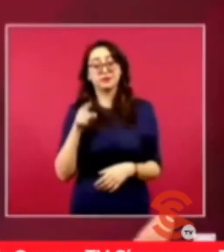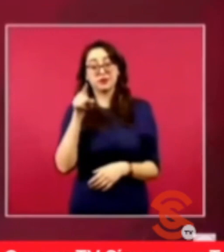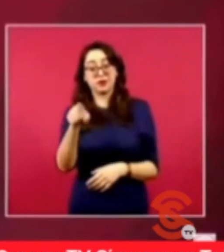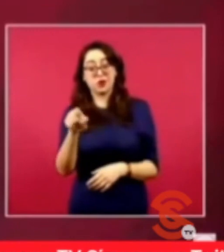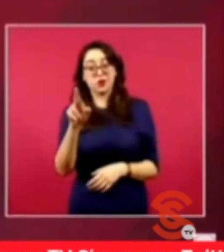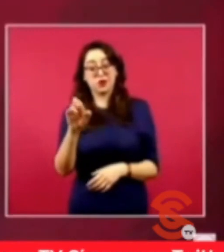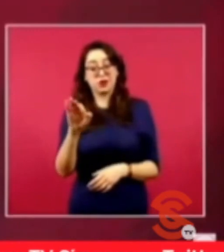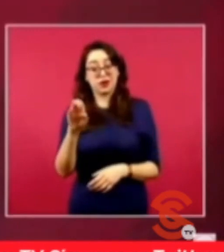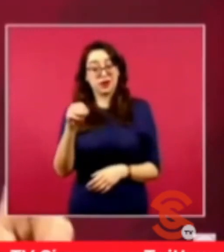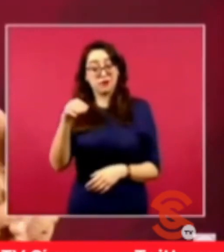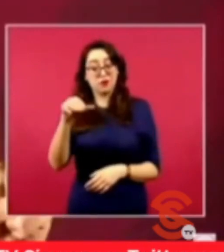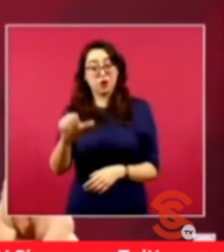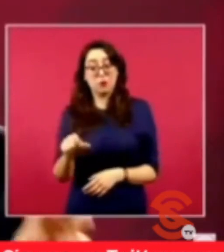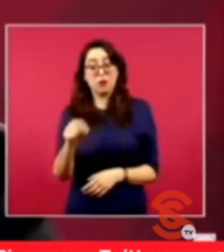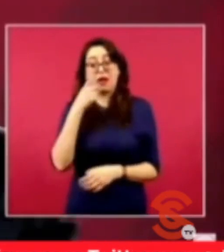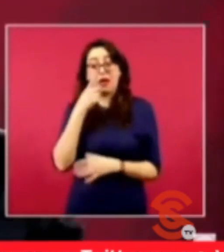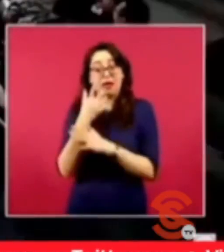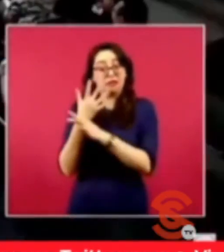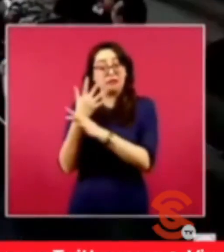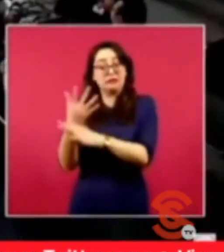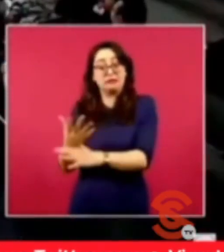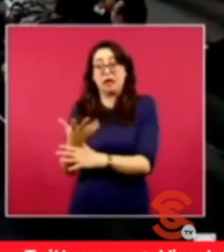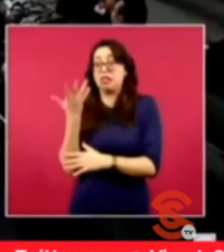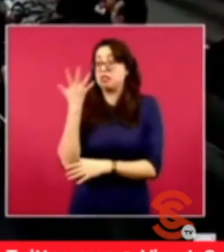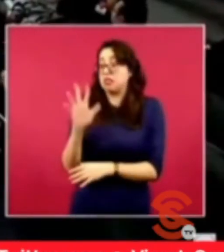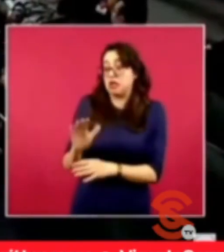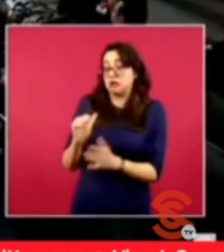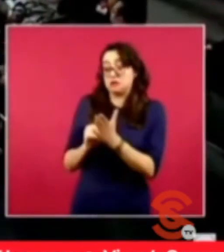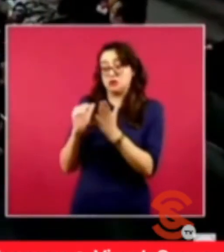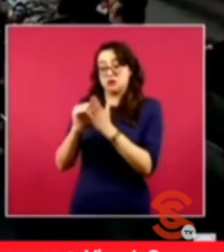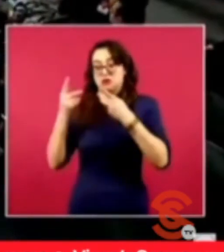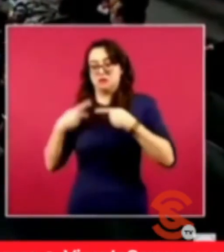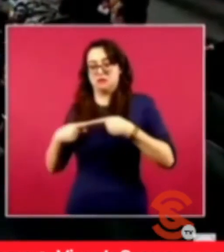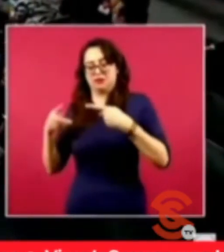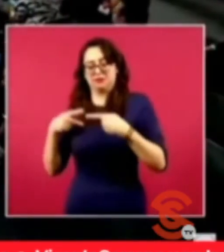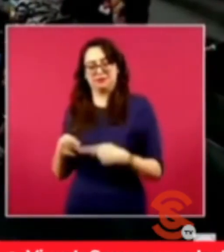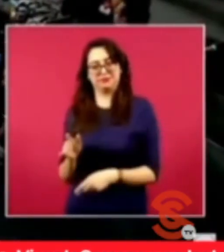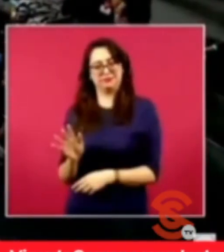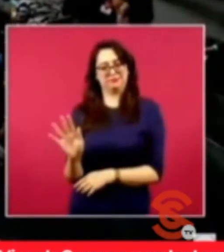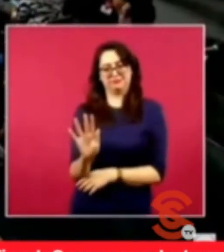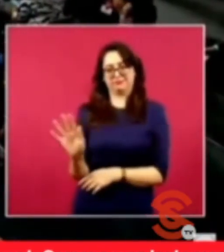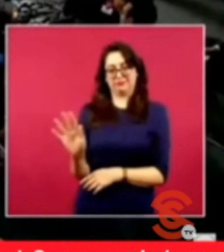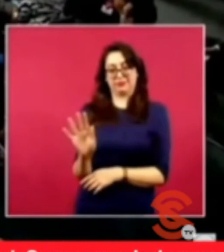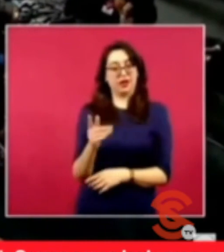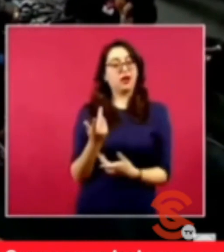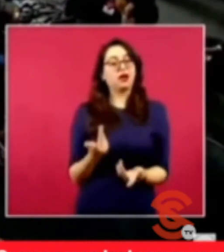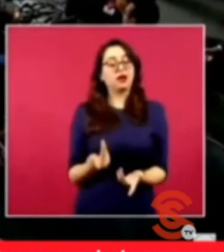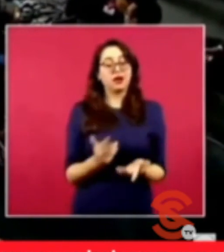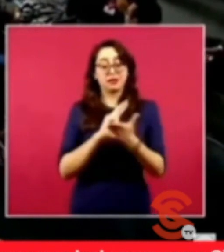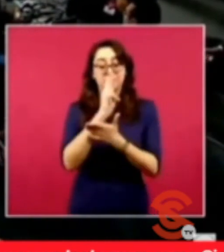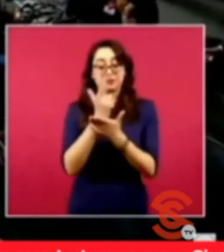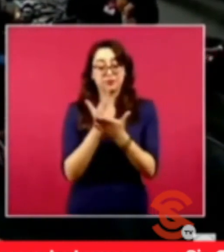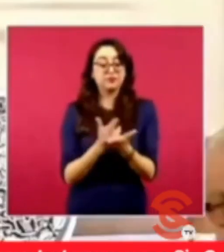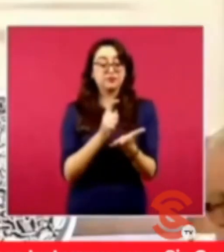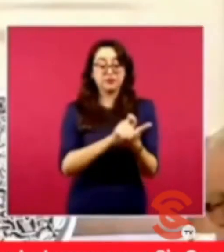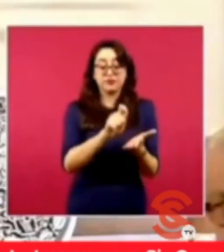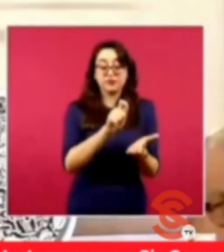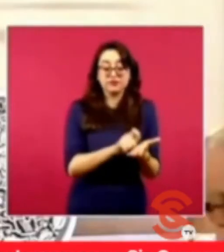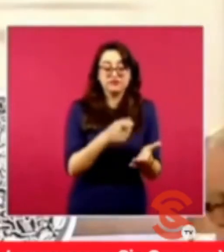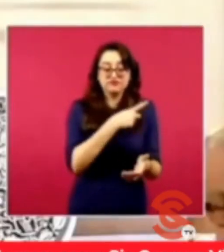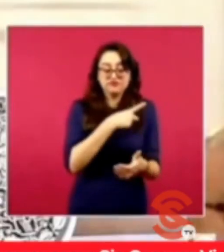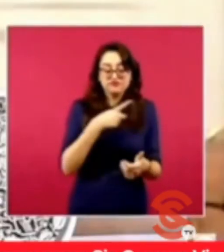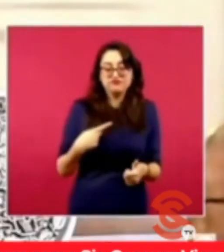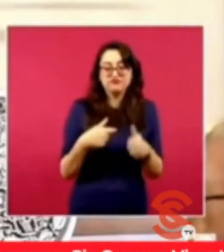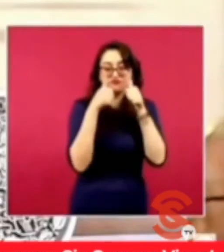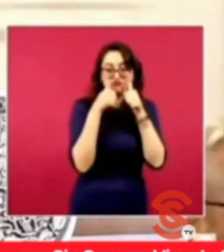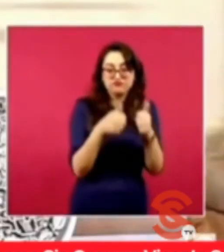el número de recetas que sí se surten. Adicionalmente a eso, pues sí hubo un decremento en el surtimiento de recetas durante la pandemia.